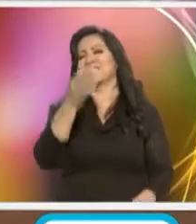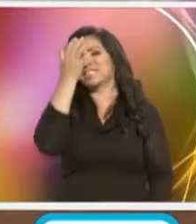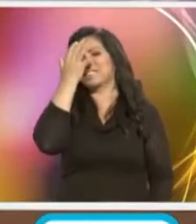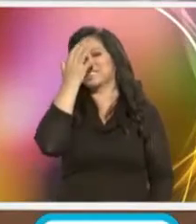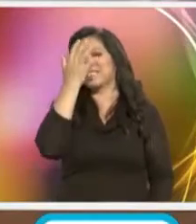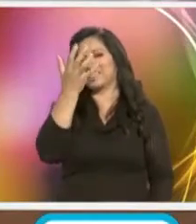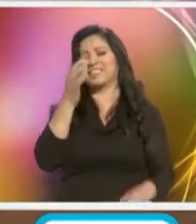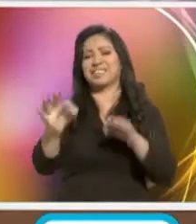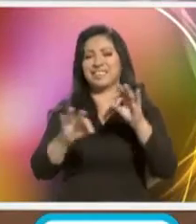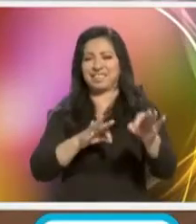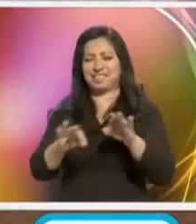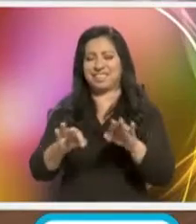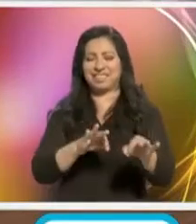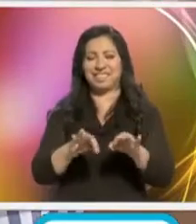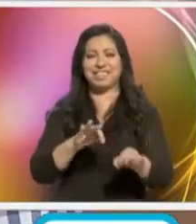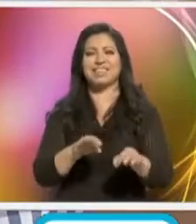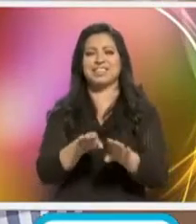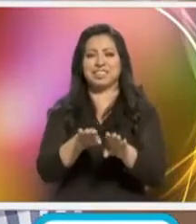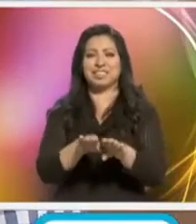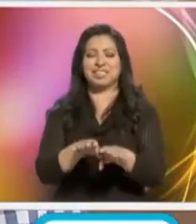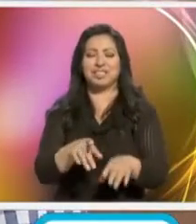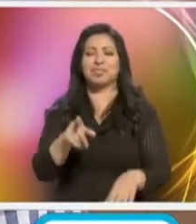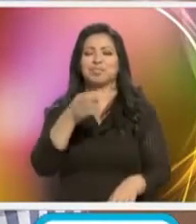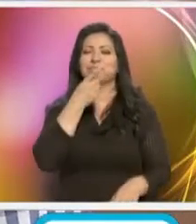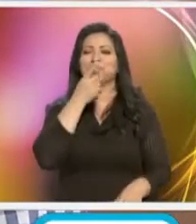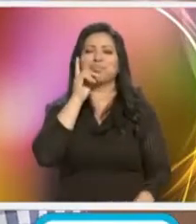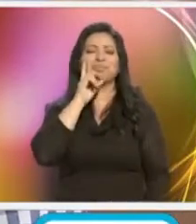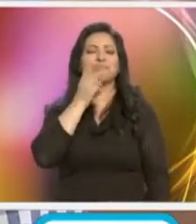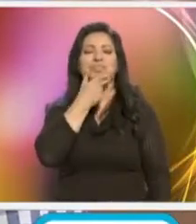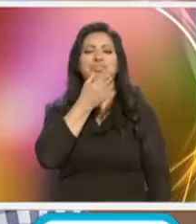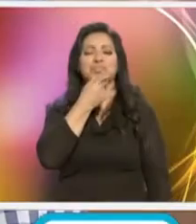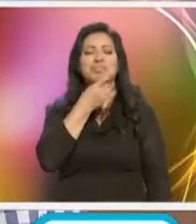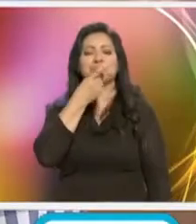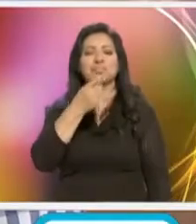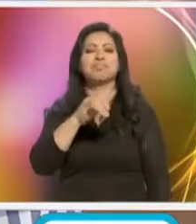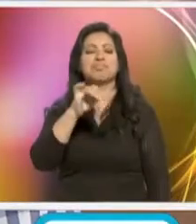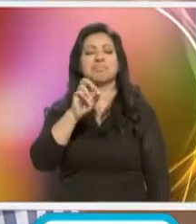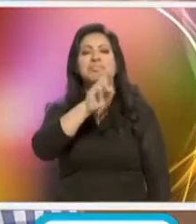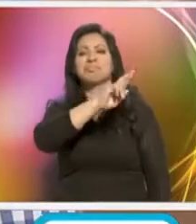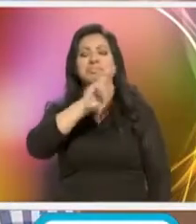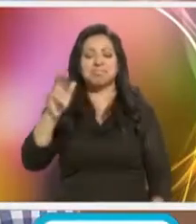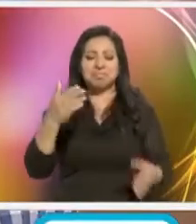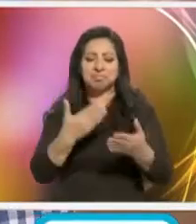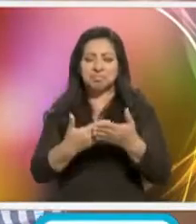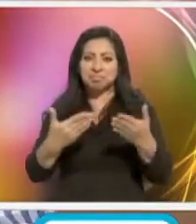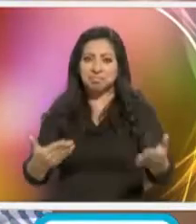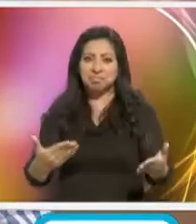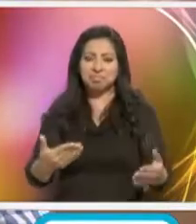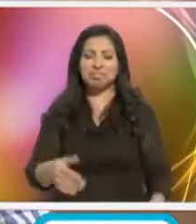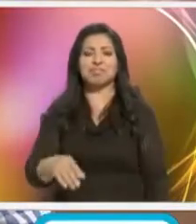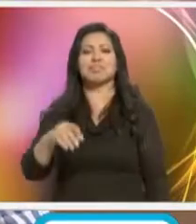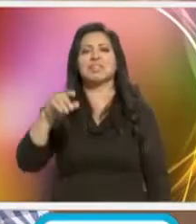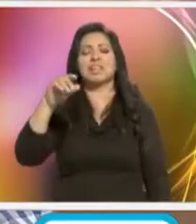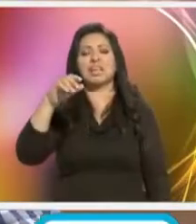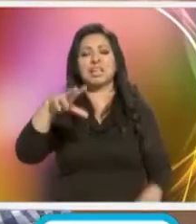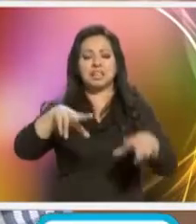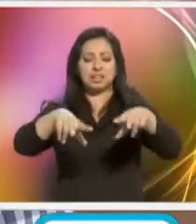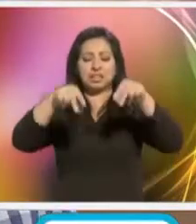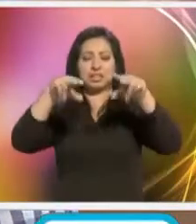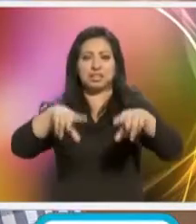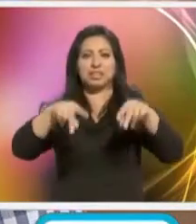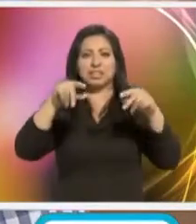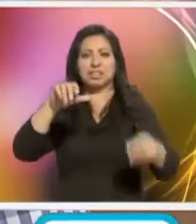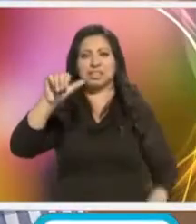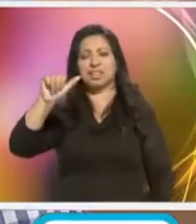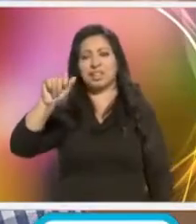está. Oye, qué mejor que tengamos, pues aparte de los representantes del Circo Ataide, porque... ¿Quién quita, no? Que si uno lo hizo